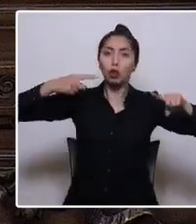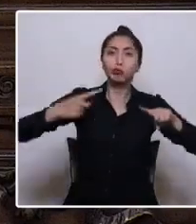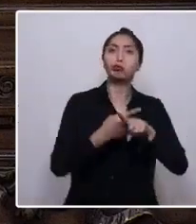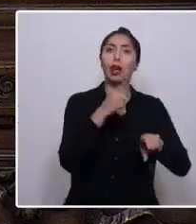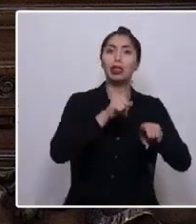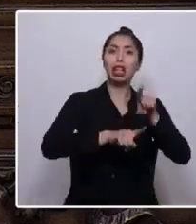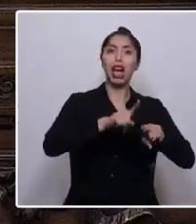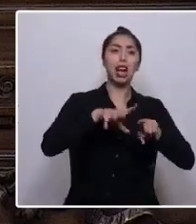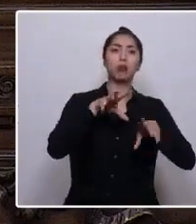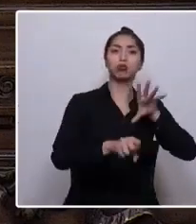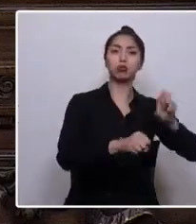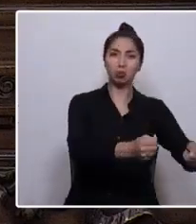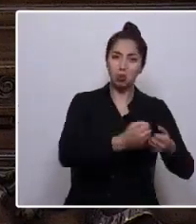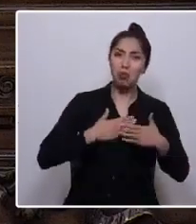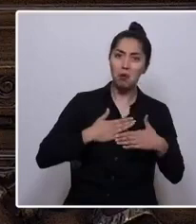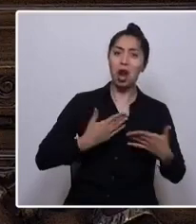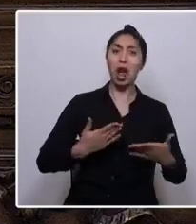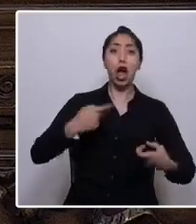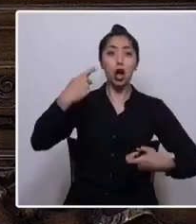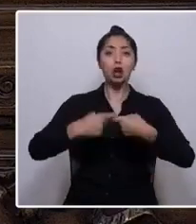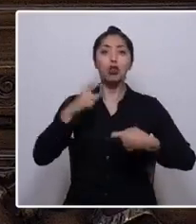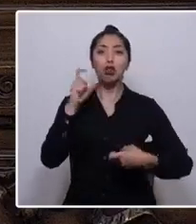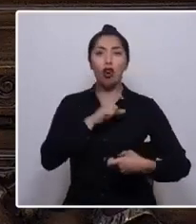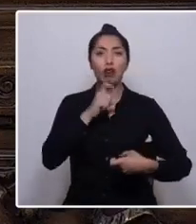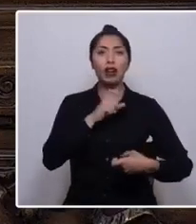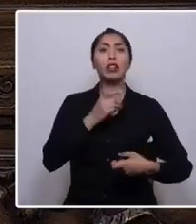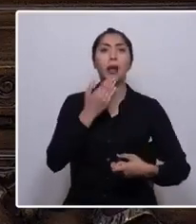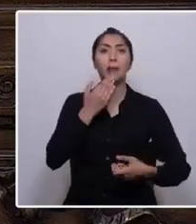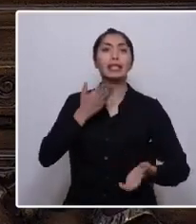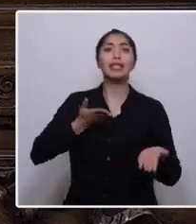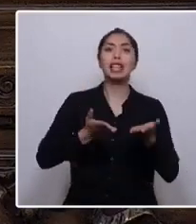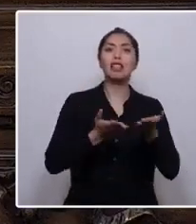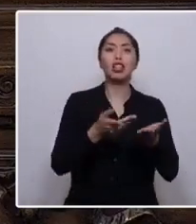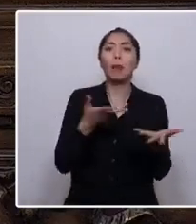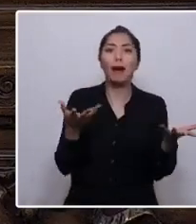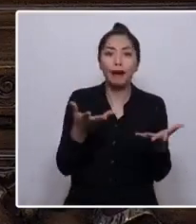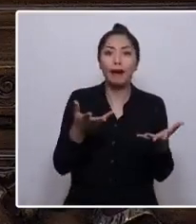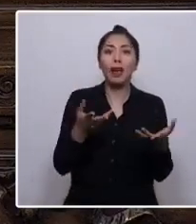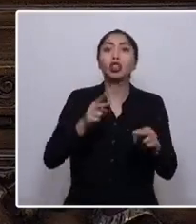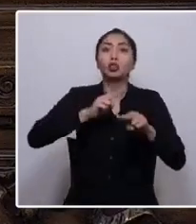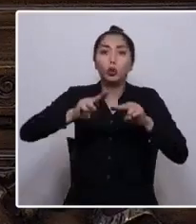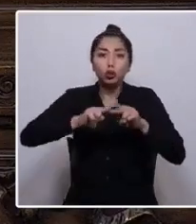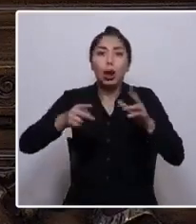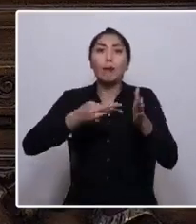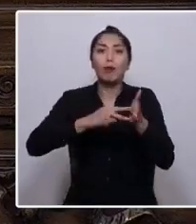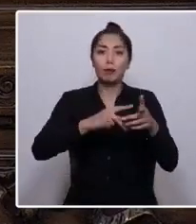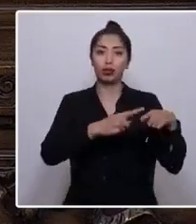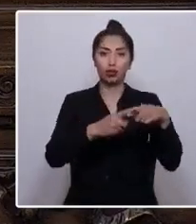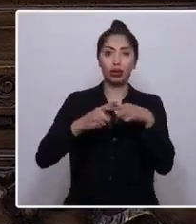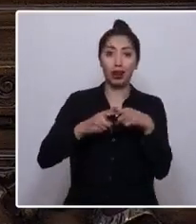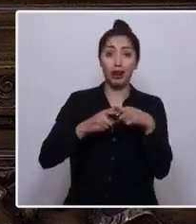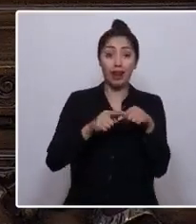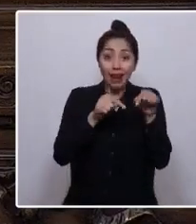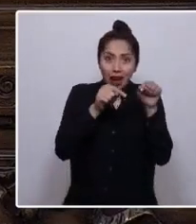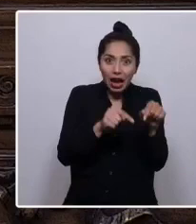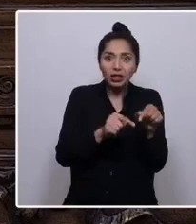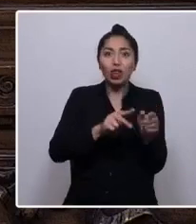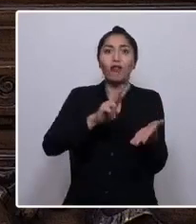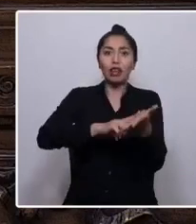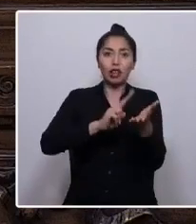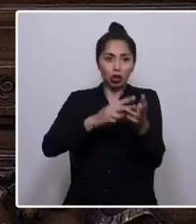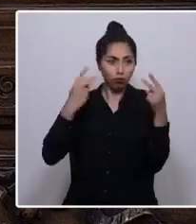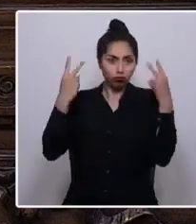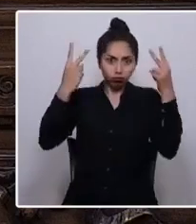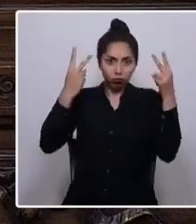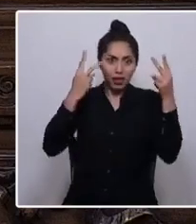el cobre fue puesto al servicio de solucionar los problemas sociales esa verdadera revolución de los